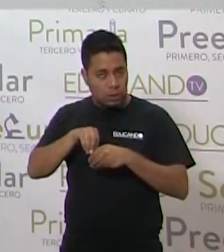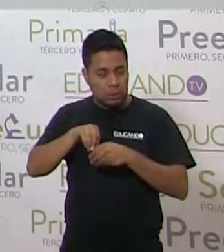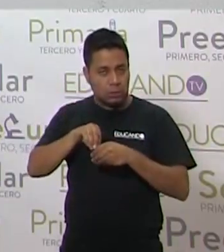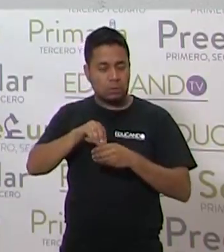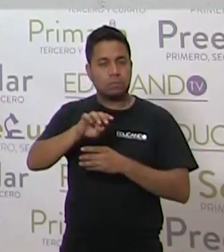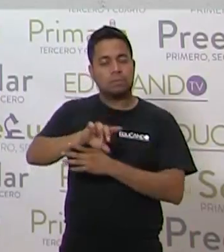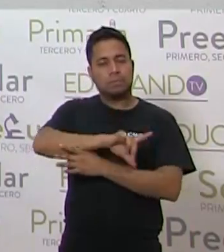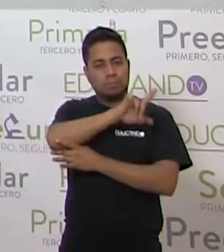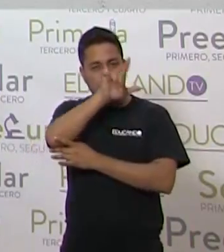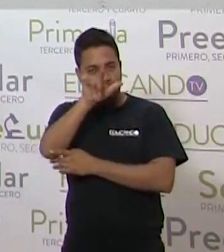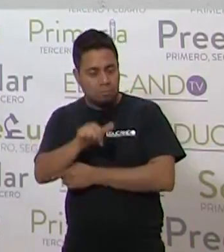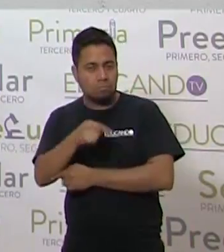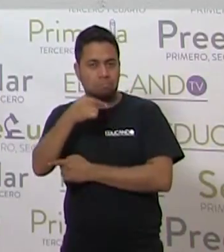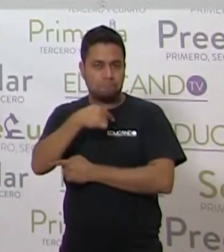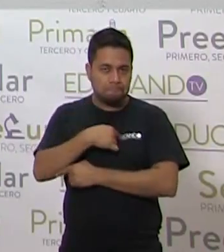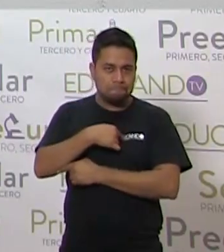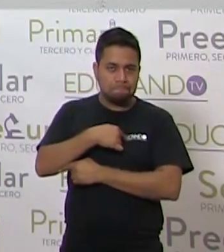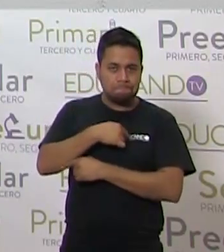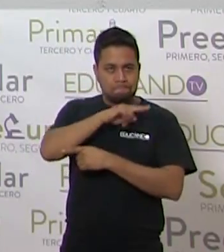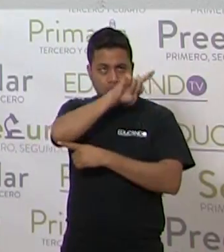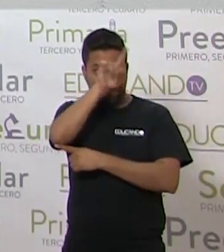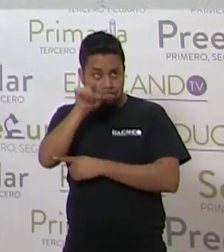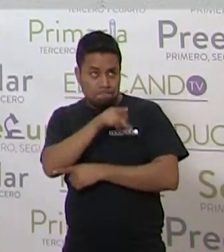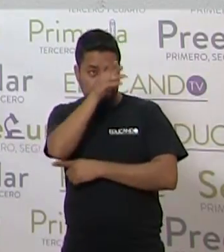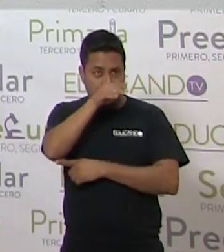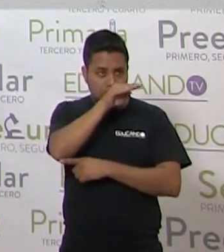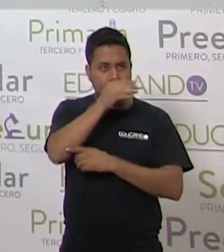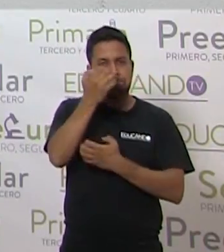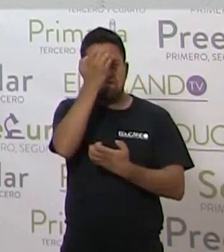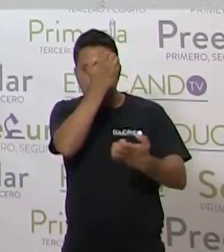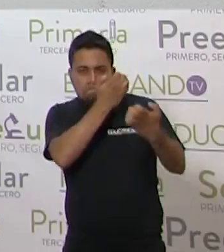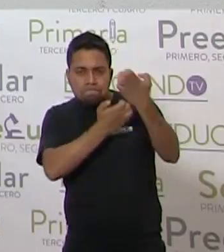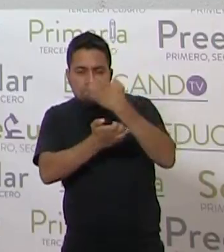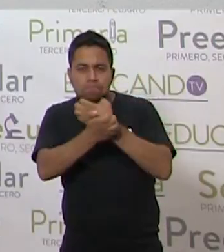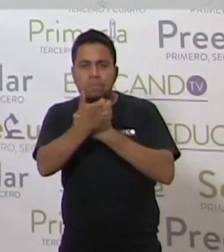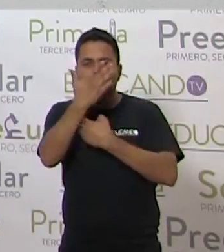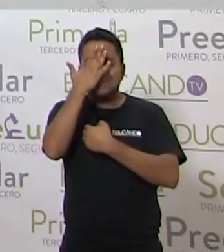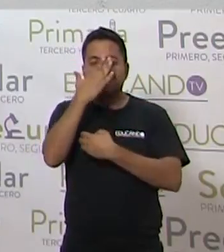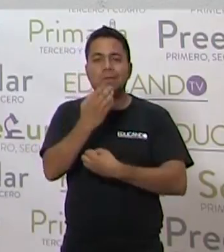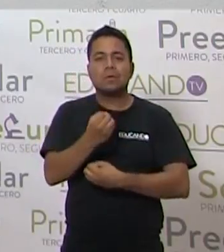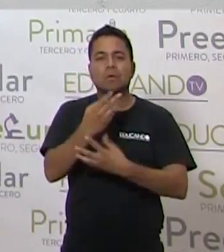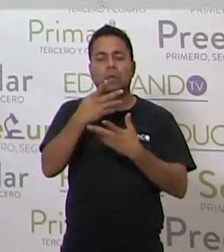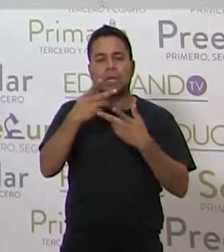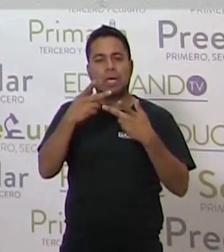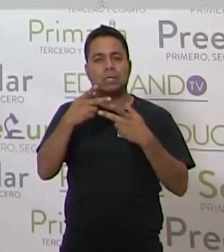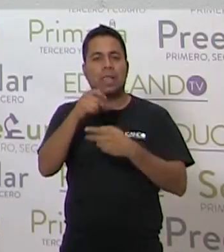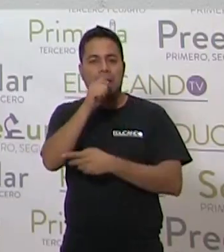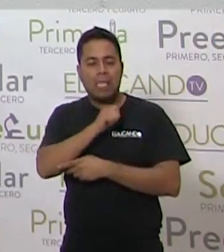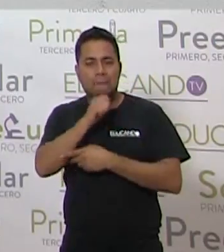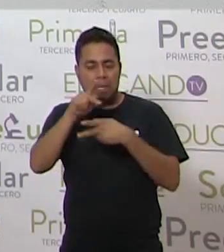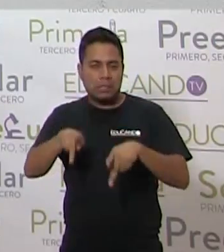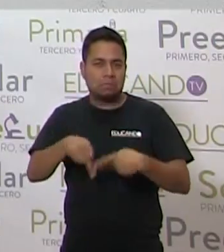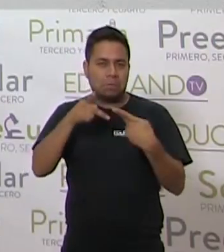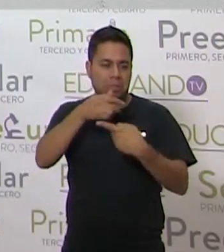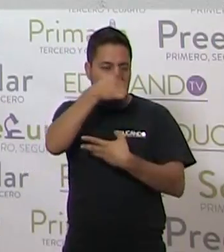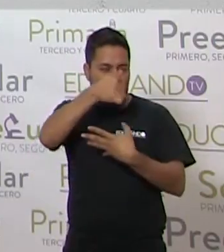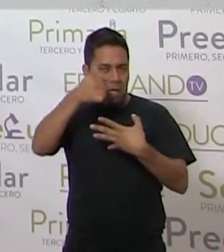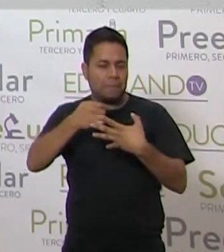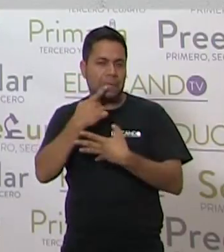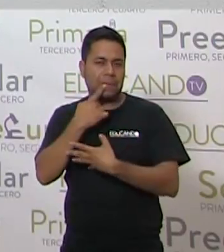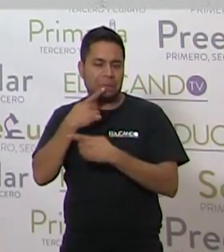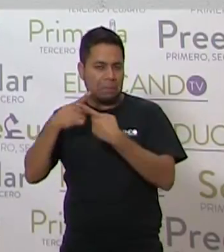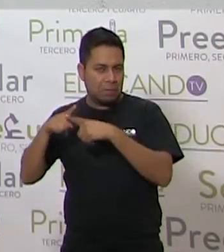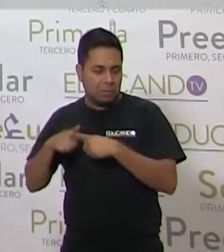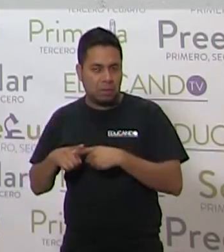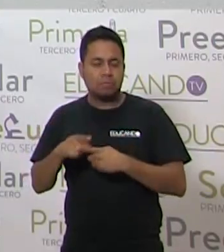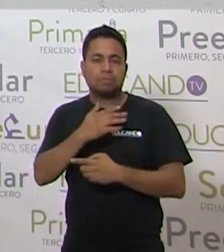ahí irnos viendo la Gráfica analizando la Gráfica Para saber cuántas paletas se han vendido de cada sabor o se vendieron de cada sabor Pues